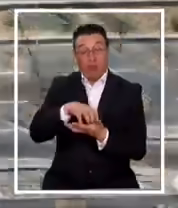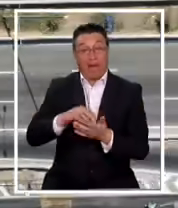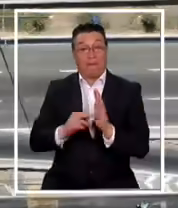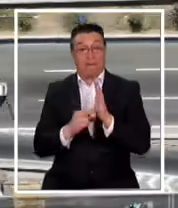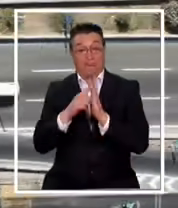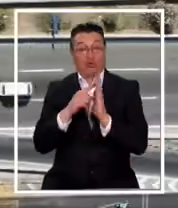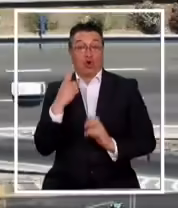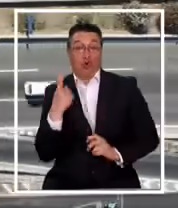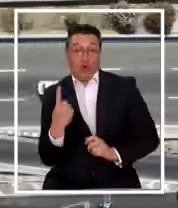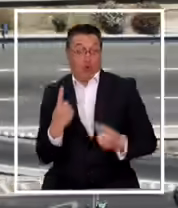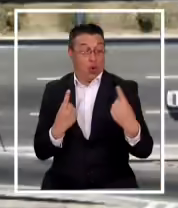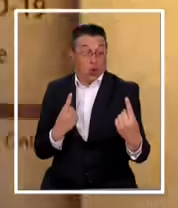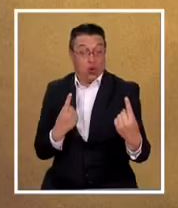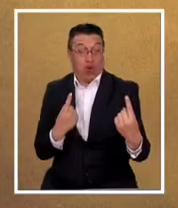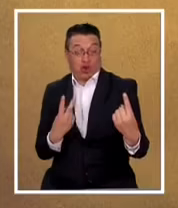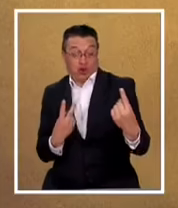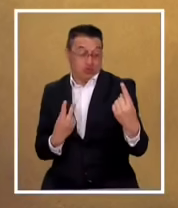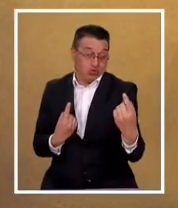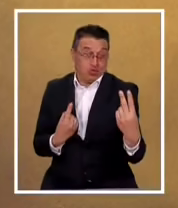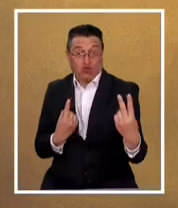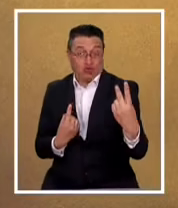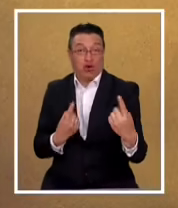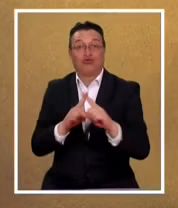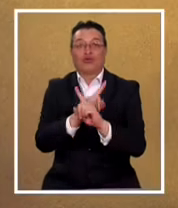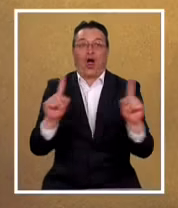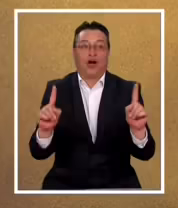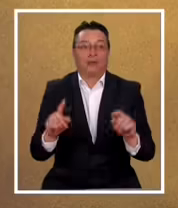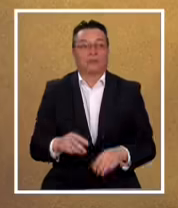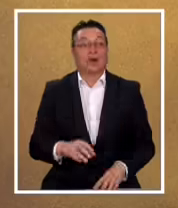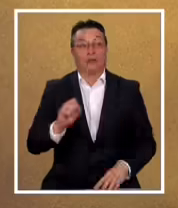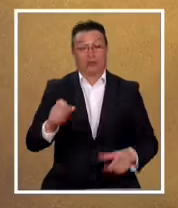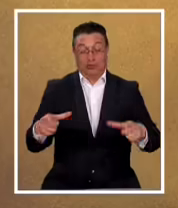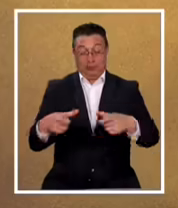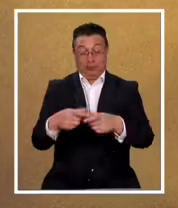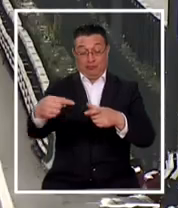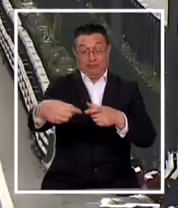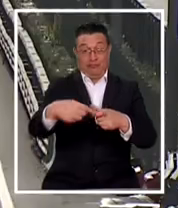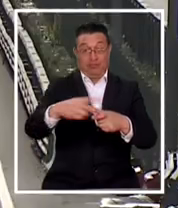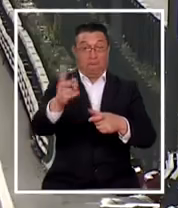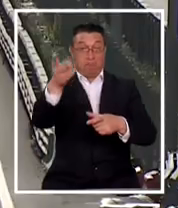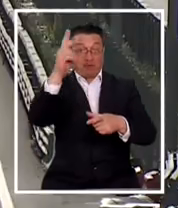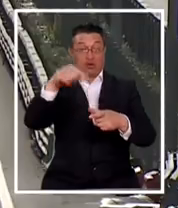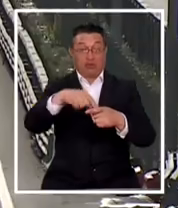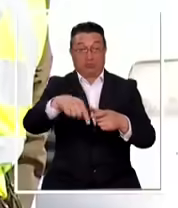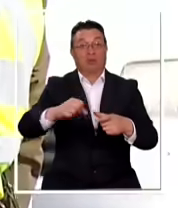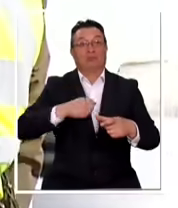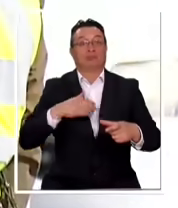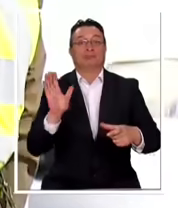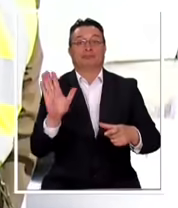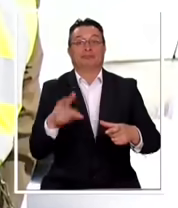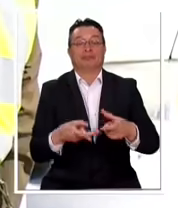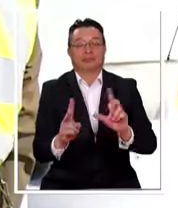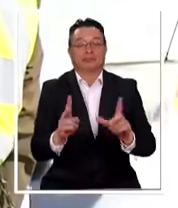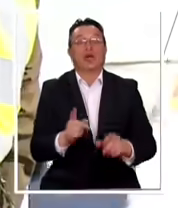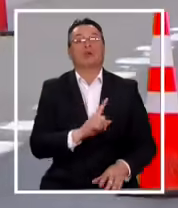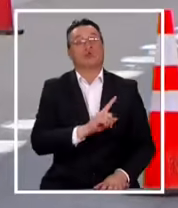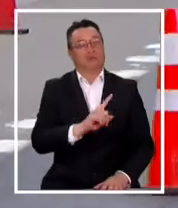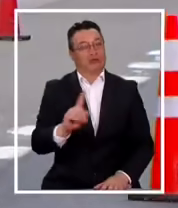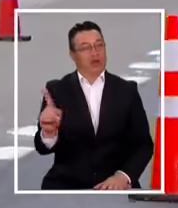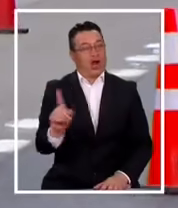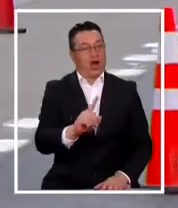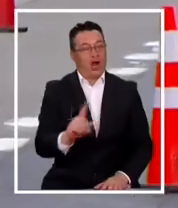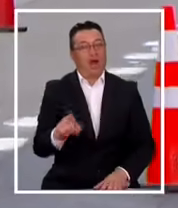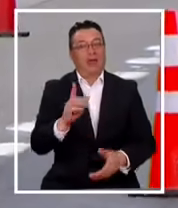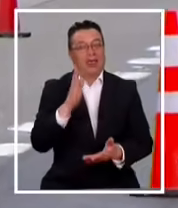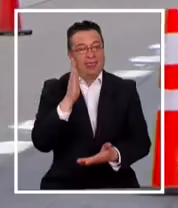que estén en cuarentena. ¿Puedo evitar cordones sanitarios con el pase? No, si necesita pasar un cordón